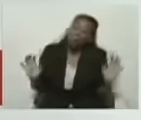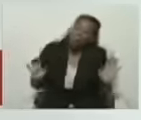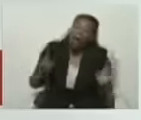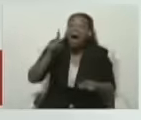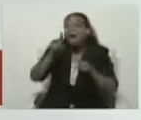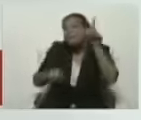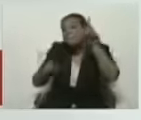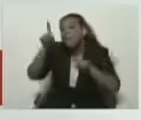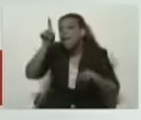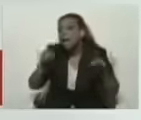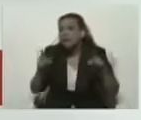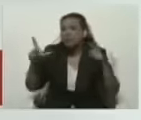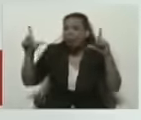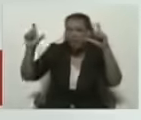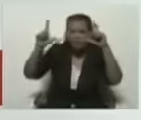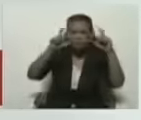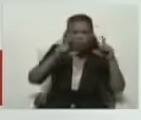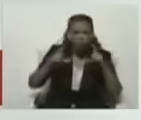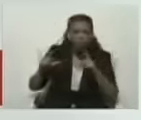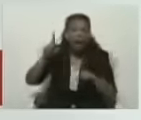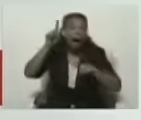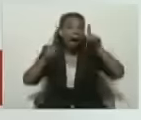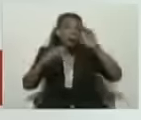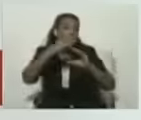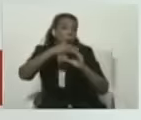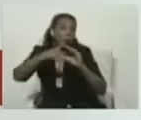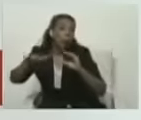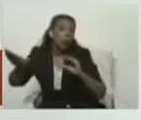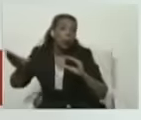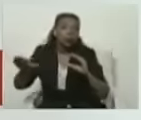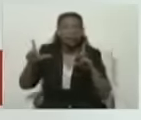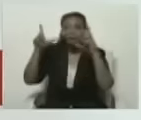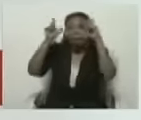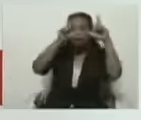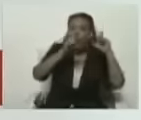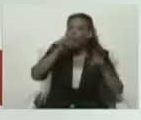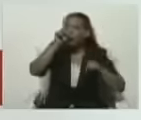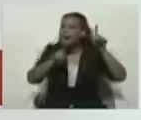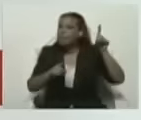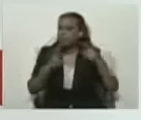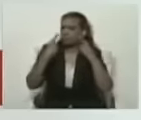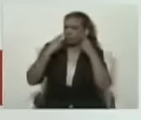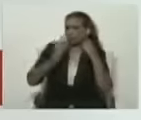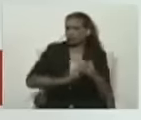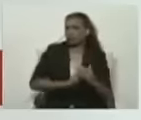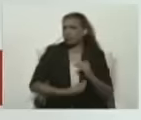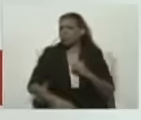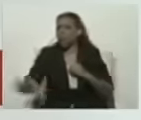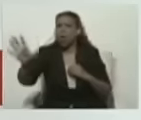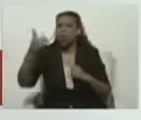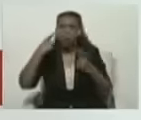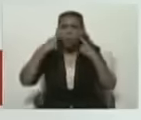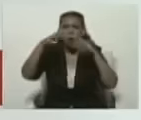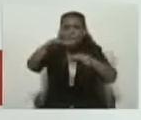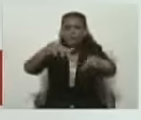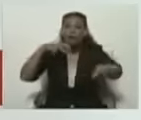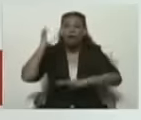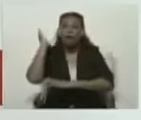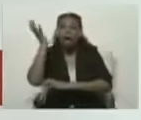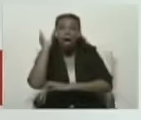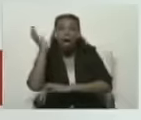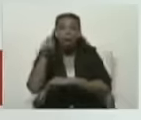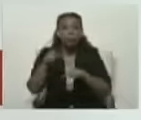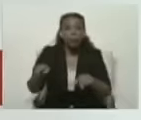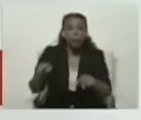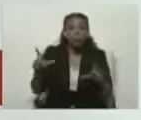veces aparecen algunas imágenes. A veces aparecen algunas fotografías. A veces hacen mutis por el foro y